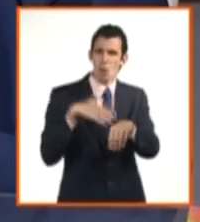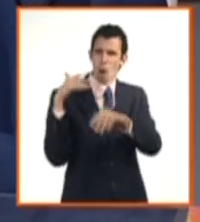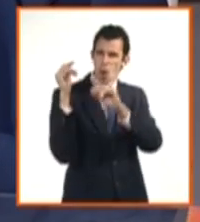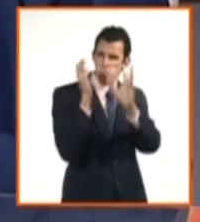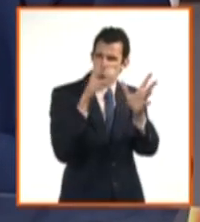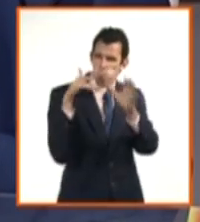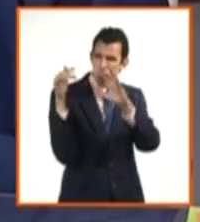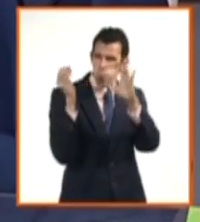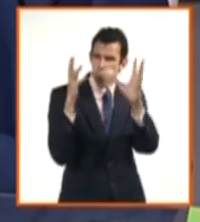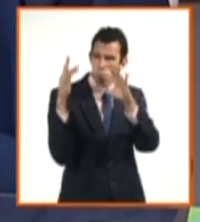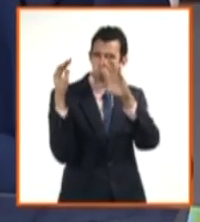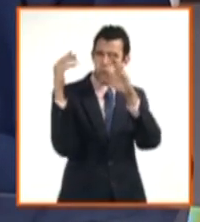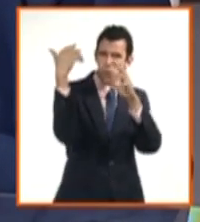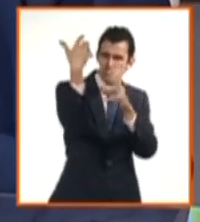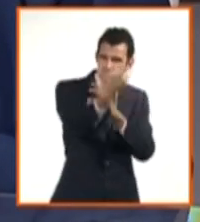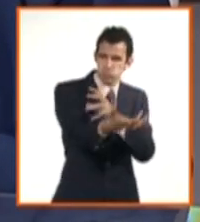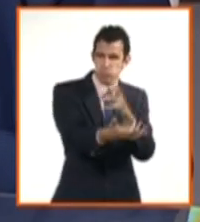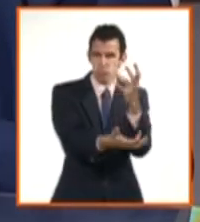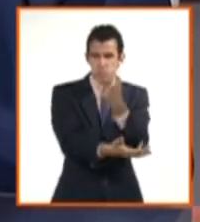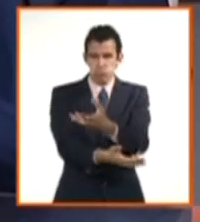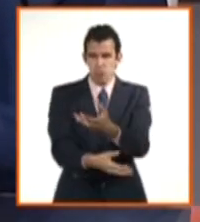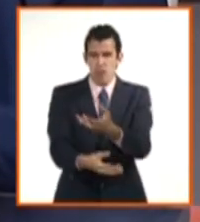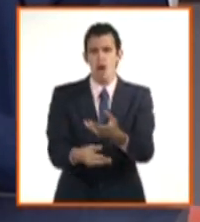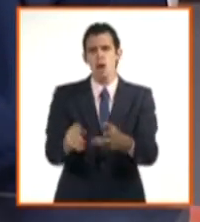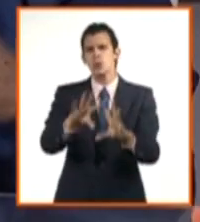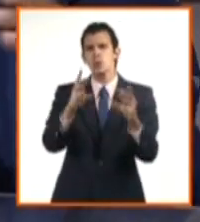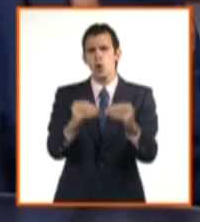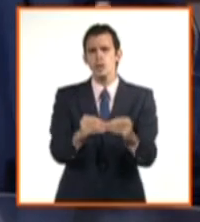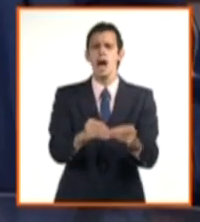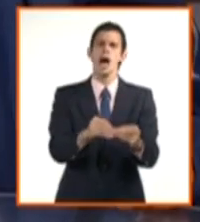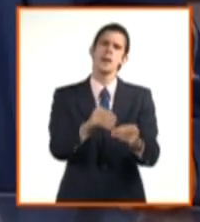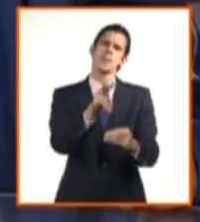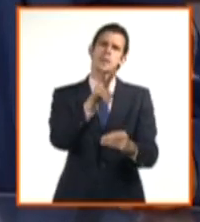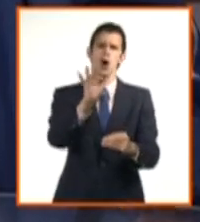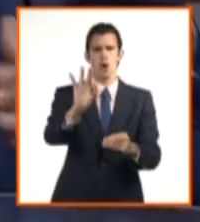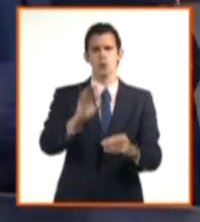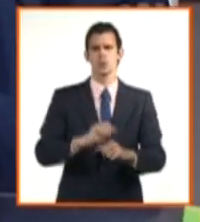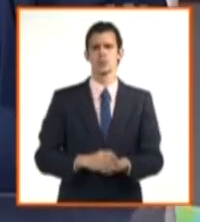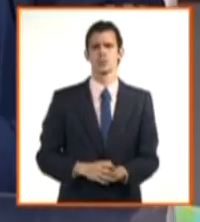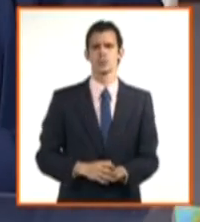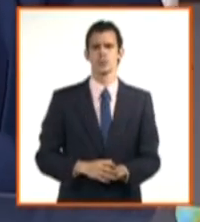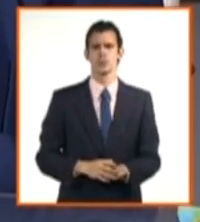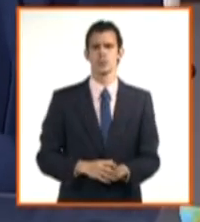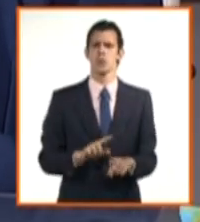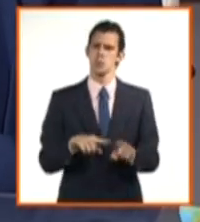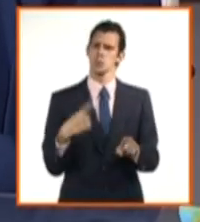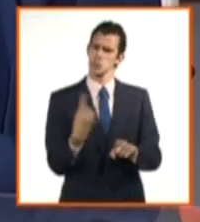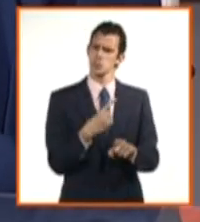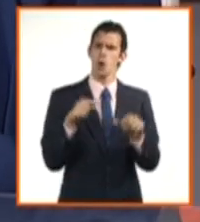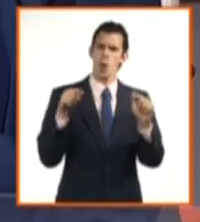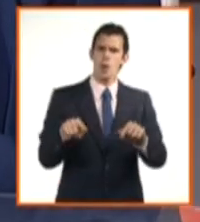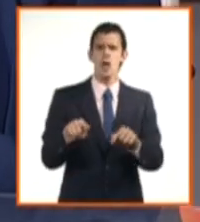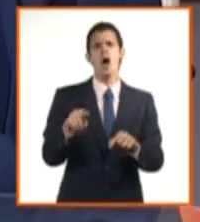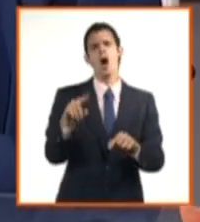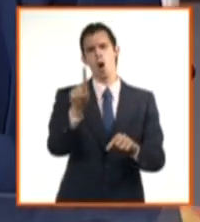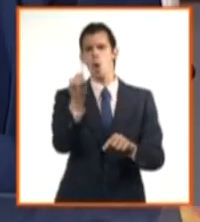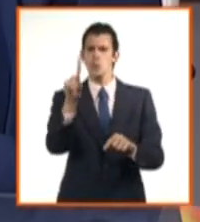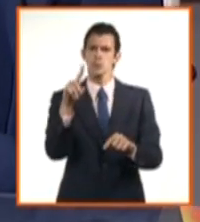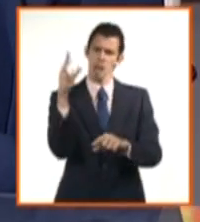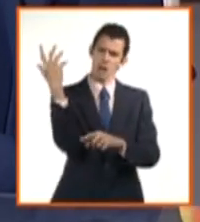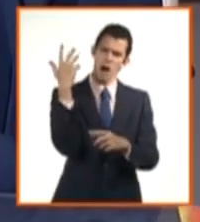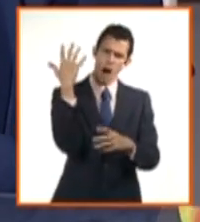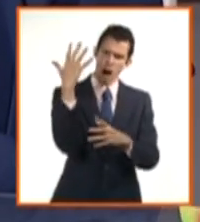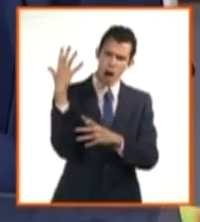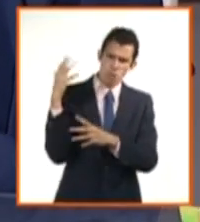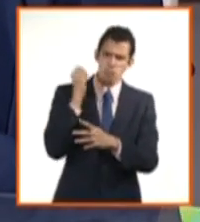hoy hemos tenido 11 pero están todas las condiciones creadas 8 brigadas de la empresa provincial de de áreas 20